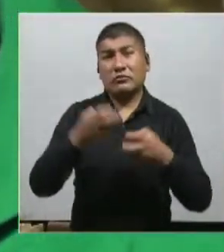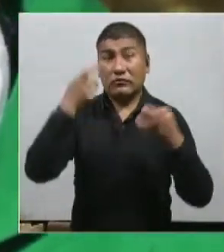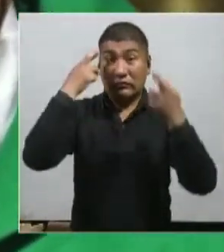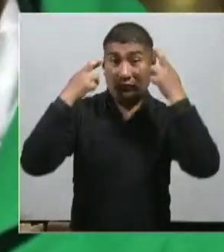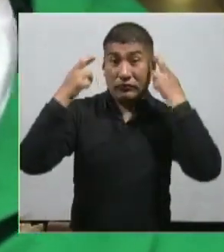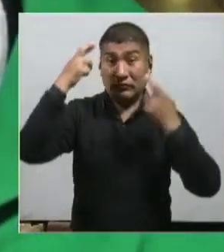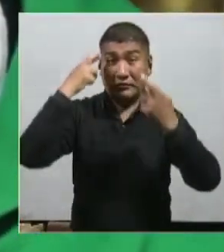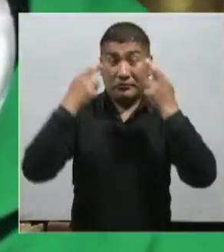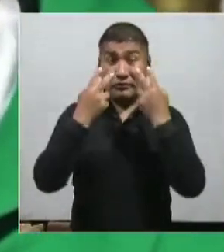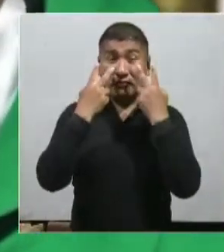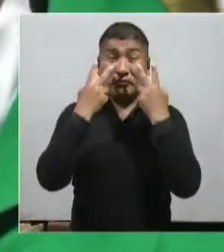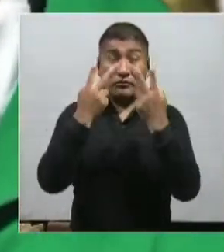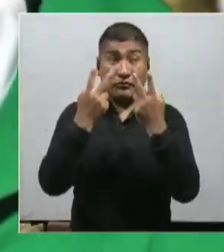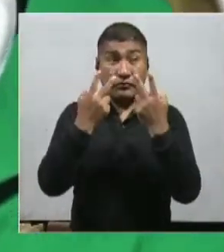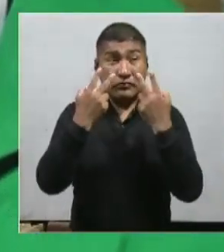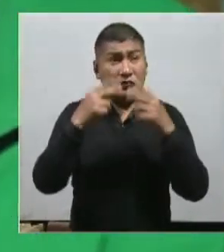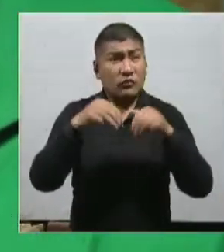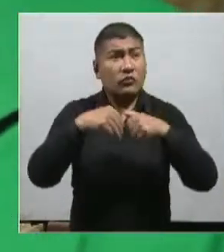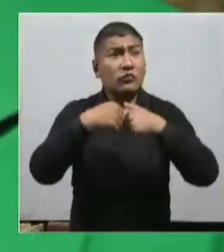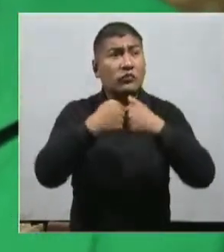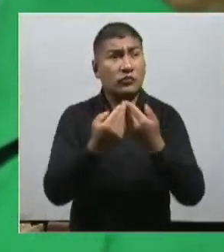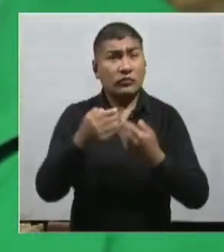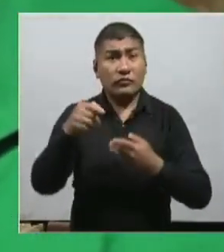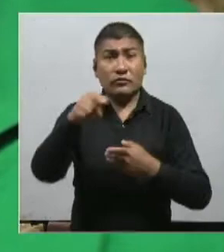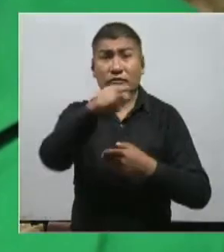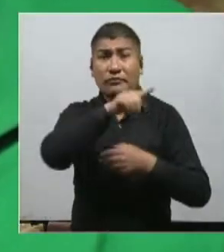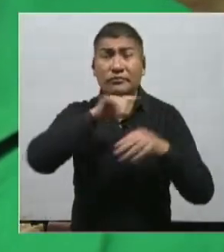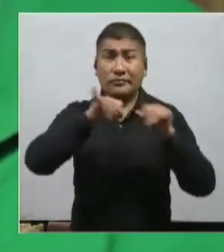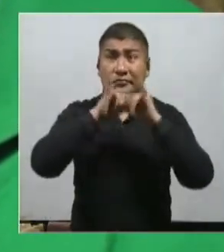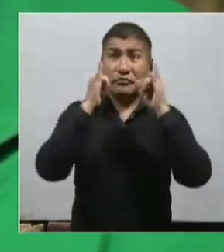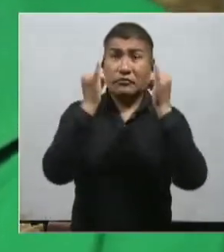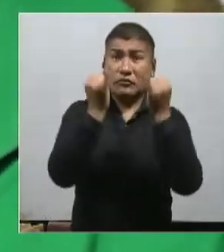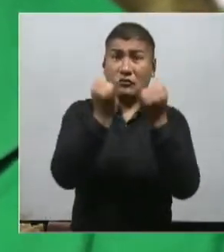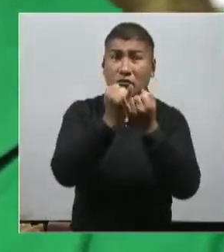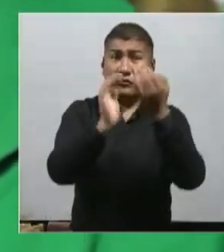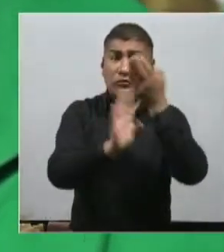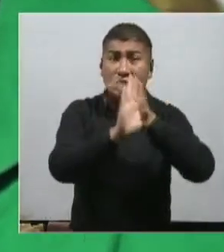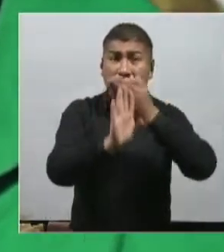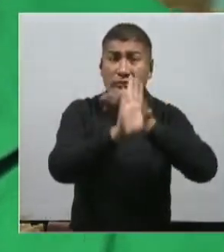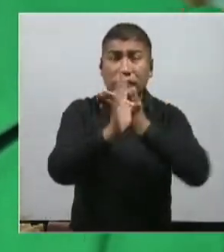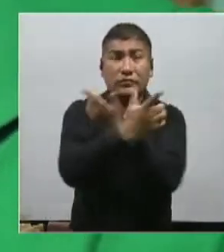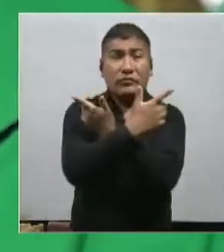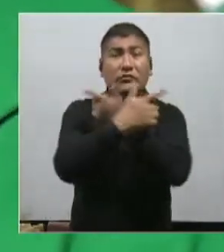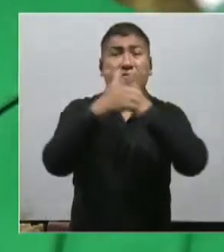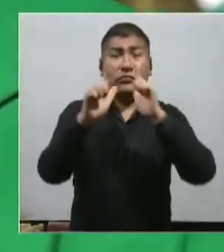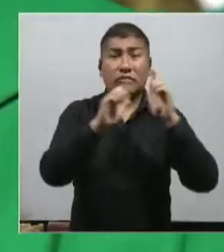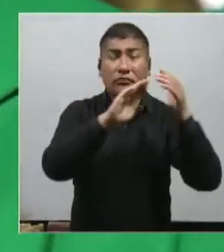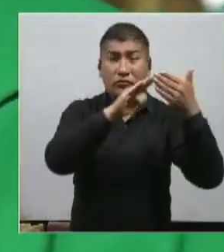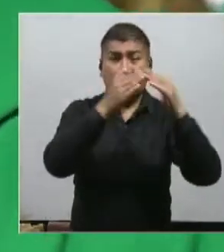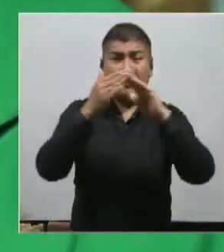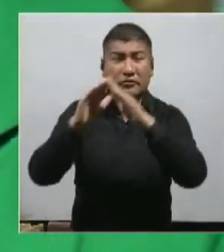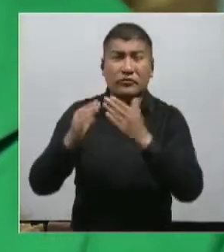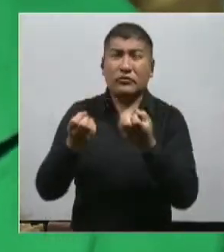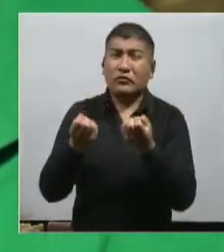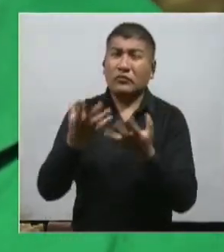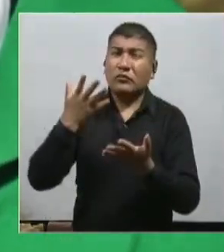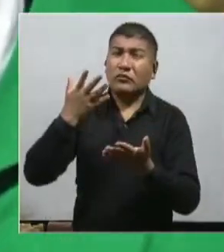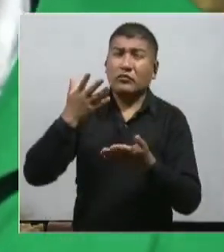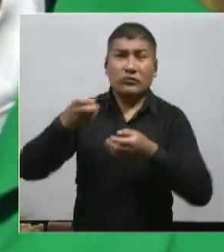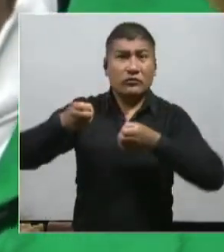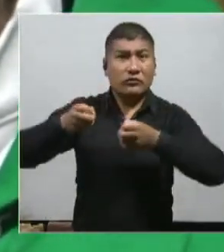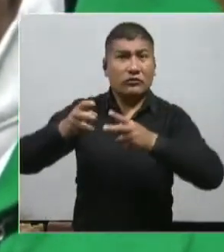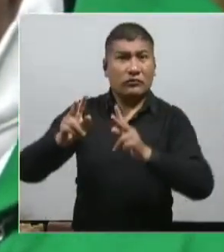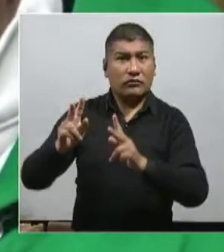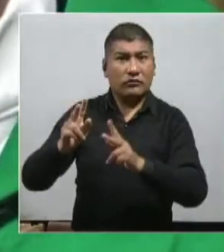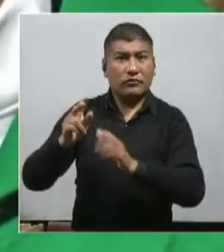reflexionar y ver que vemos cómo las instituciones defensoras de la libertad y del pueblo en muchas oportunidades